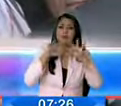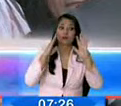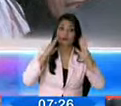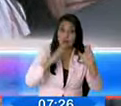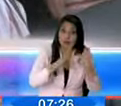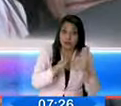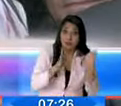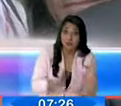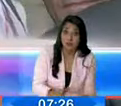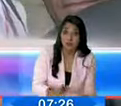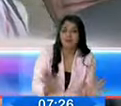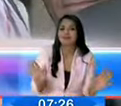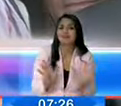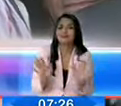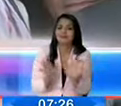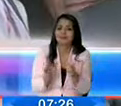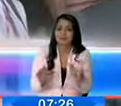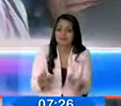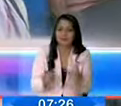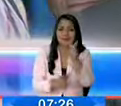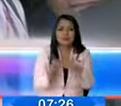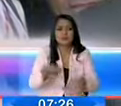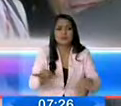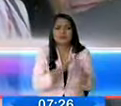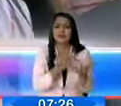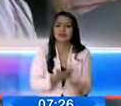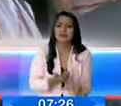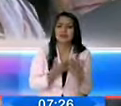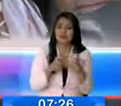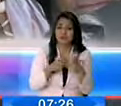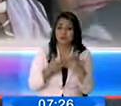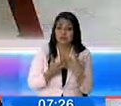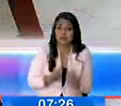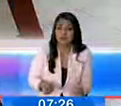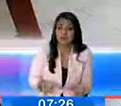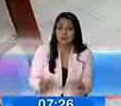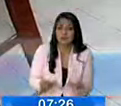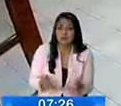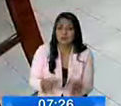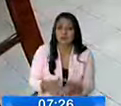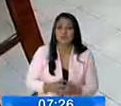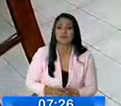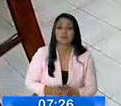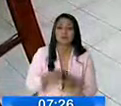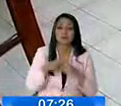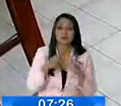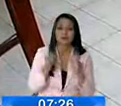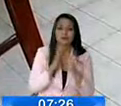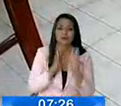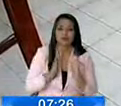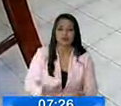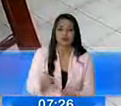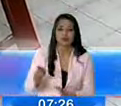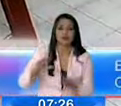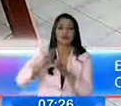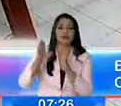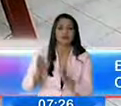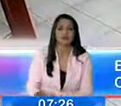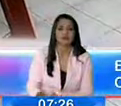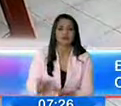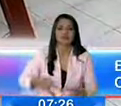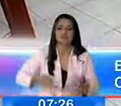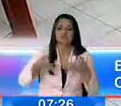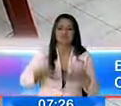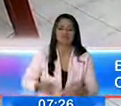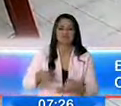ciudadano y sobre todo generan expectativa en la población porque no se ha solucionado ese conflicto. Que los exfuncionarios y la canciller claramente han incumplido